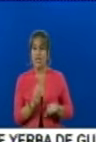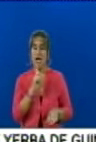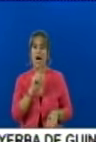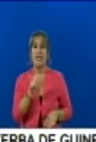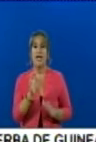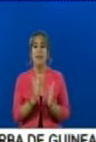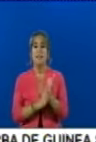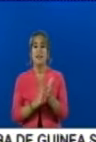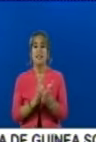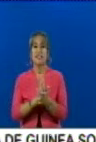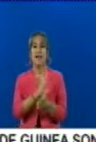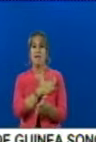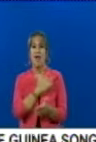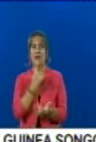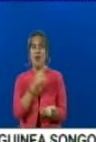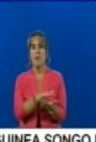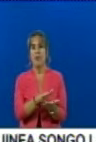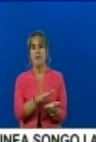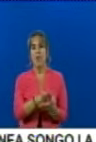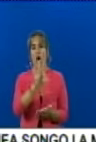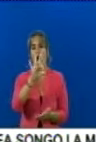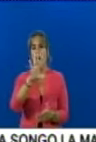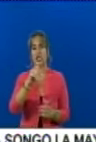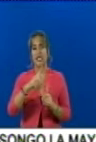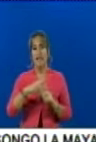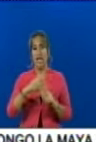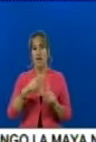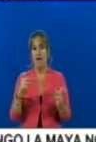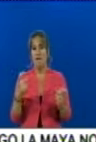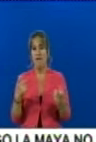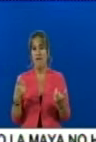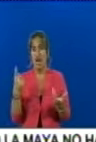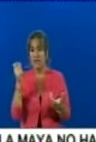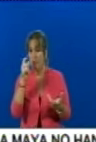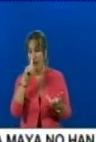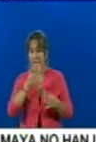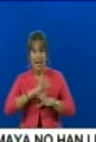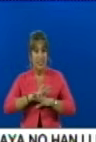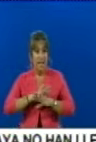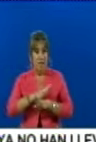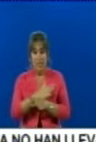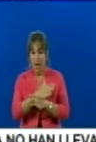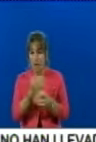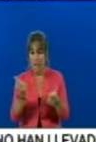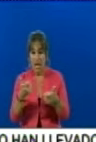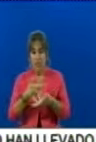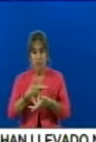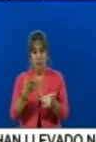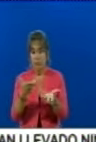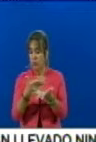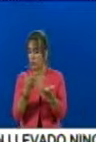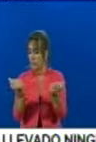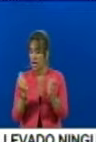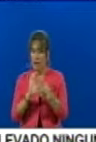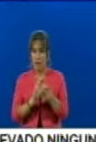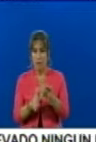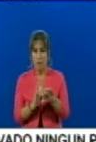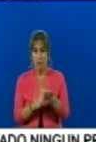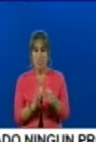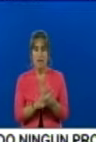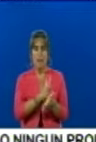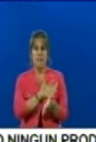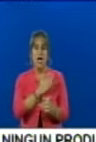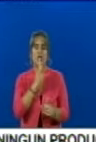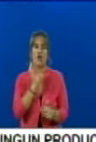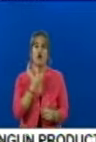mes de marzo. Ahí tenemos pendiente unas 80 toneladas para terminar con la entrega de esta carne en conserva de marzo e